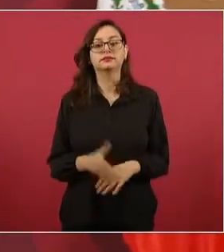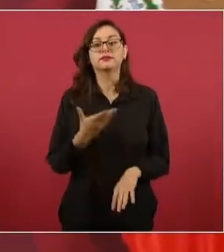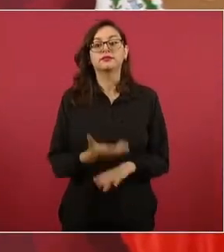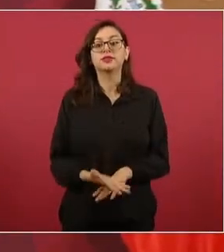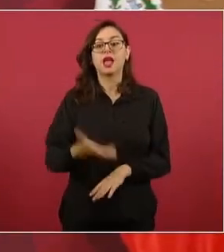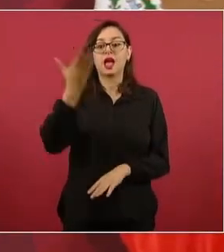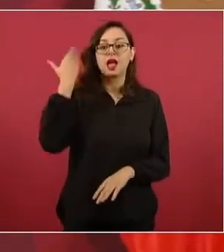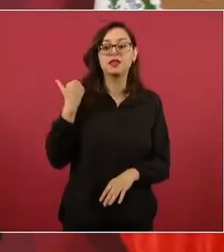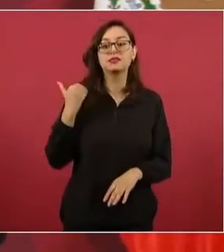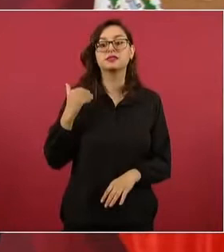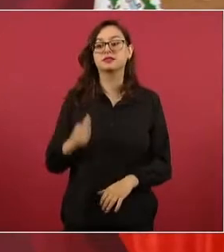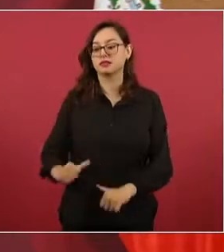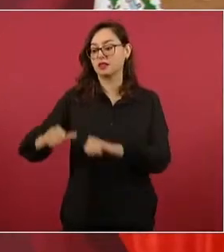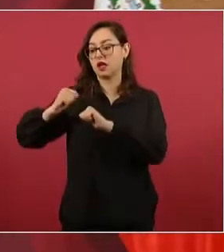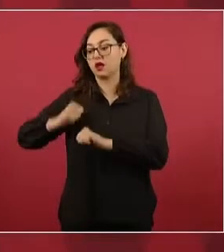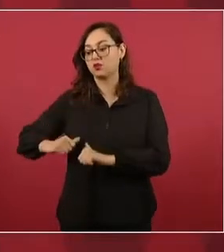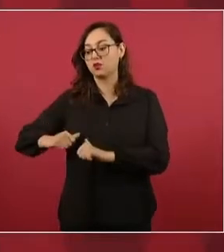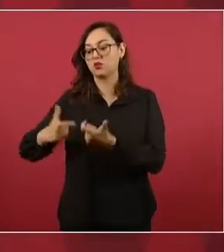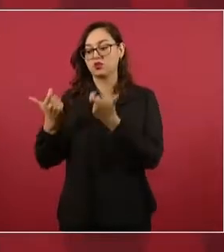el poder económico